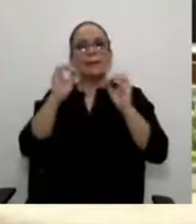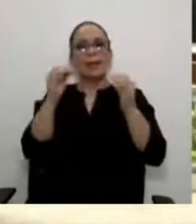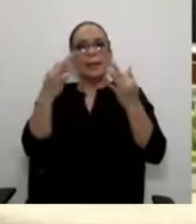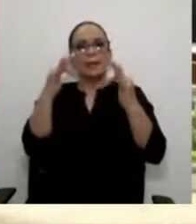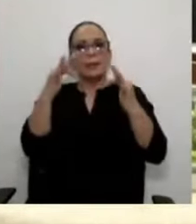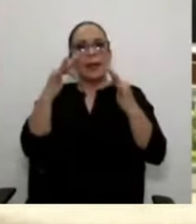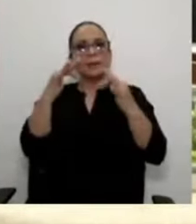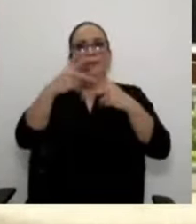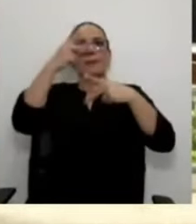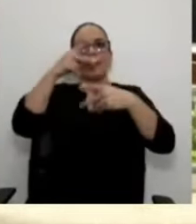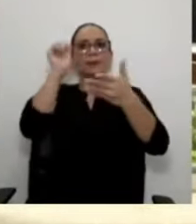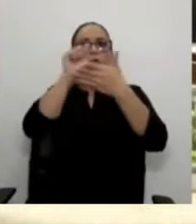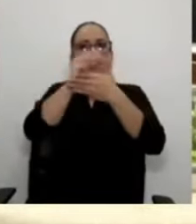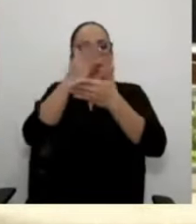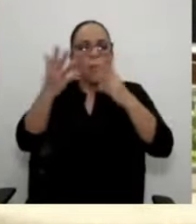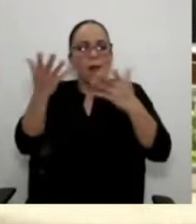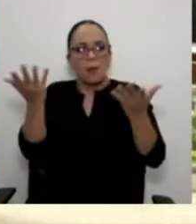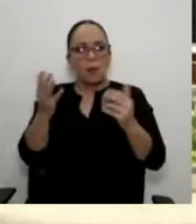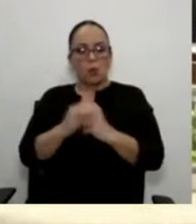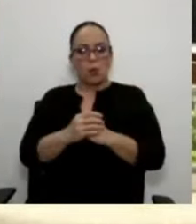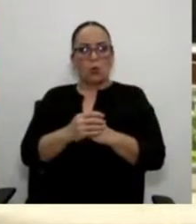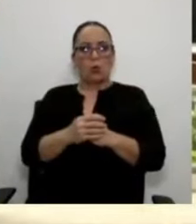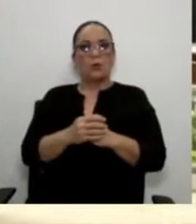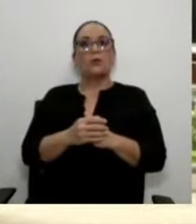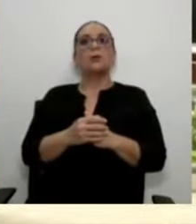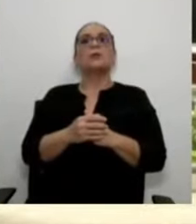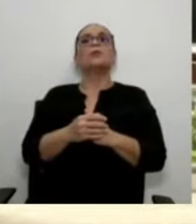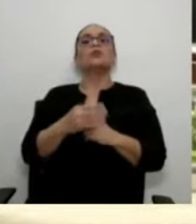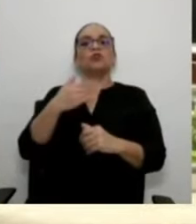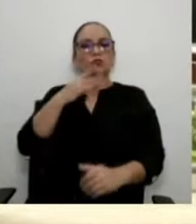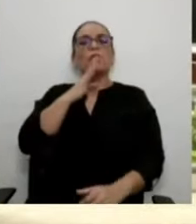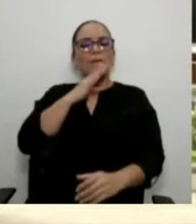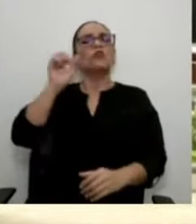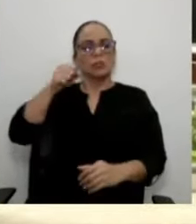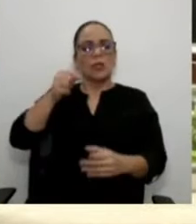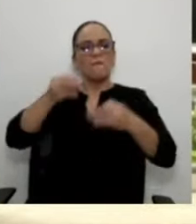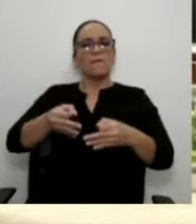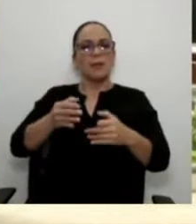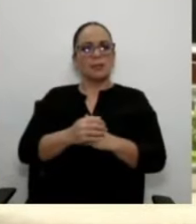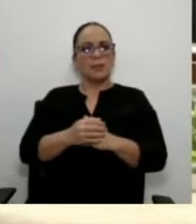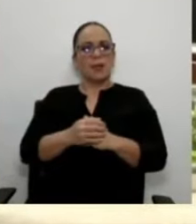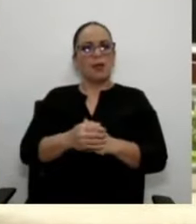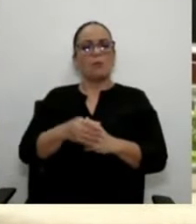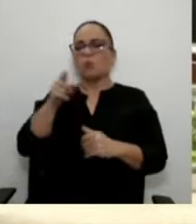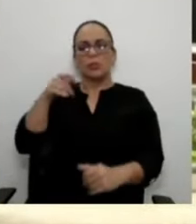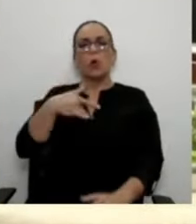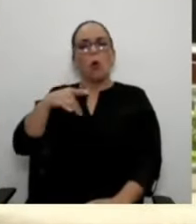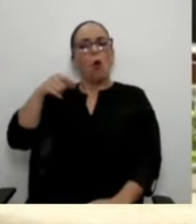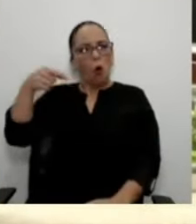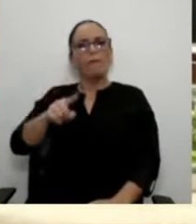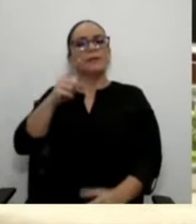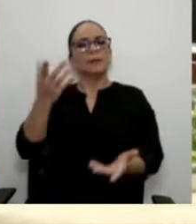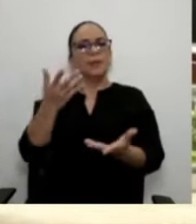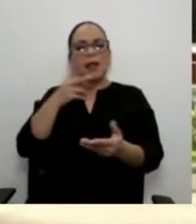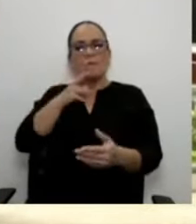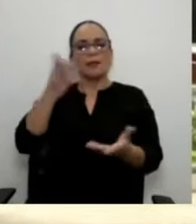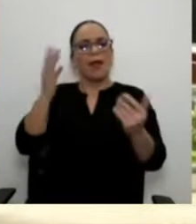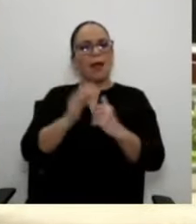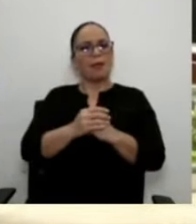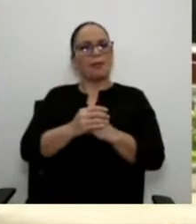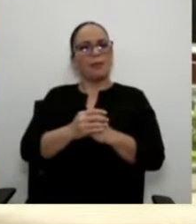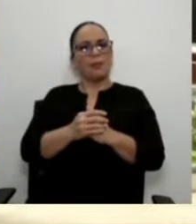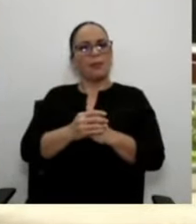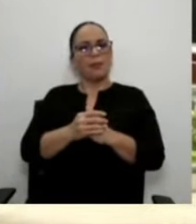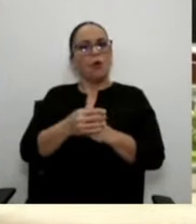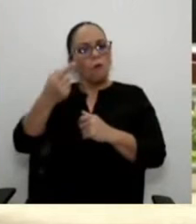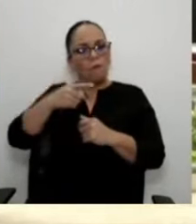ventanas. Y sí, estoy hablando con firmeza, porque esto es ofensivo a la verdad y a la inteligencia del pueblo de